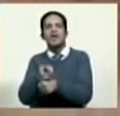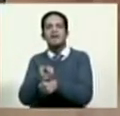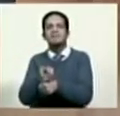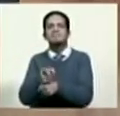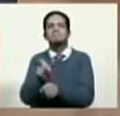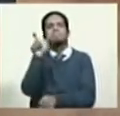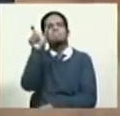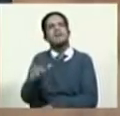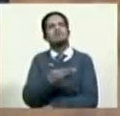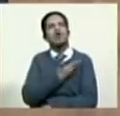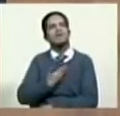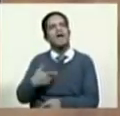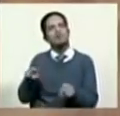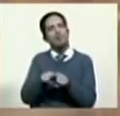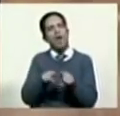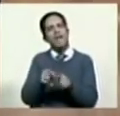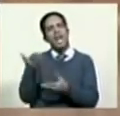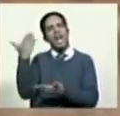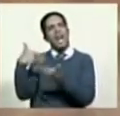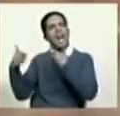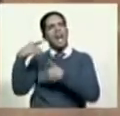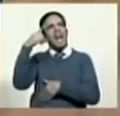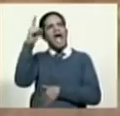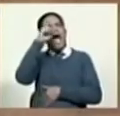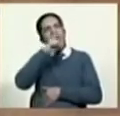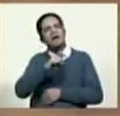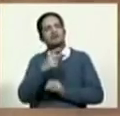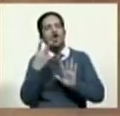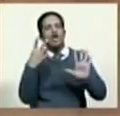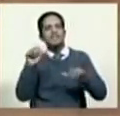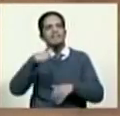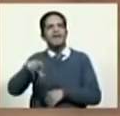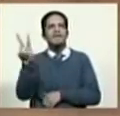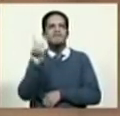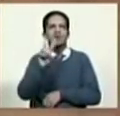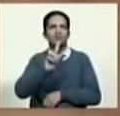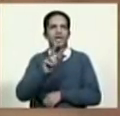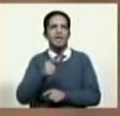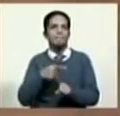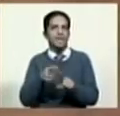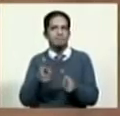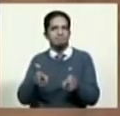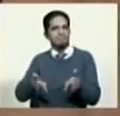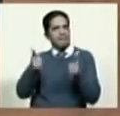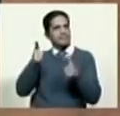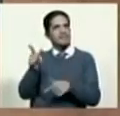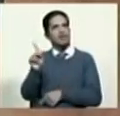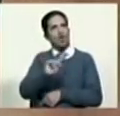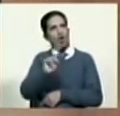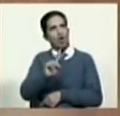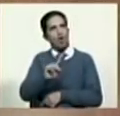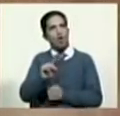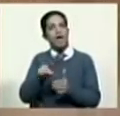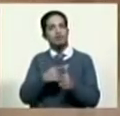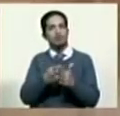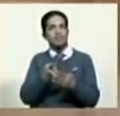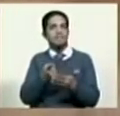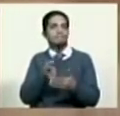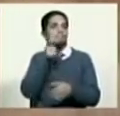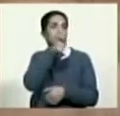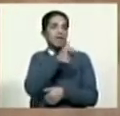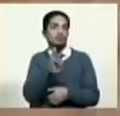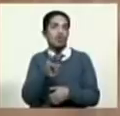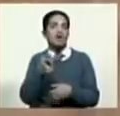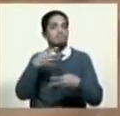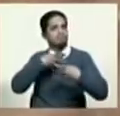como en la década del 80 en nuestra República Bolivariana de Venezuela, pero no se lo van a permitir y por eso están las fuerzas populares en la calle. Decía el